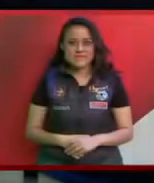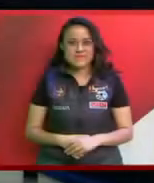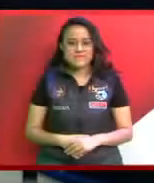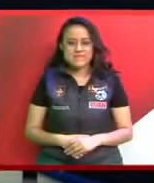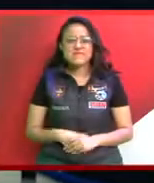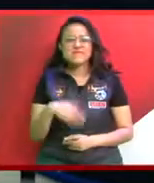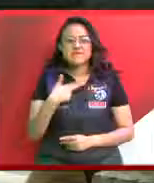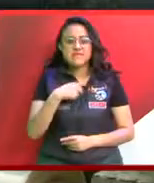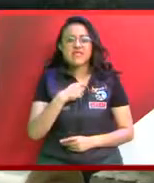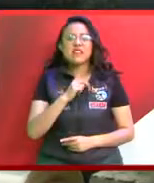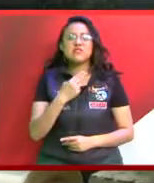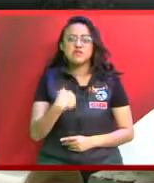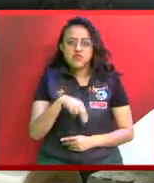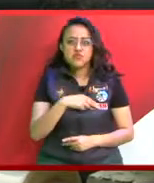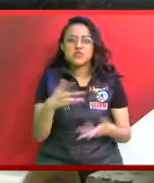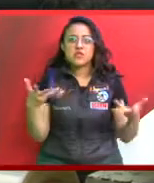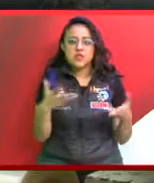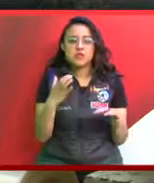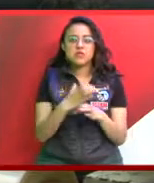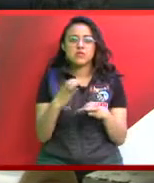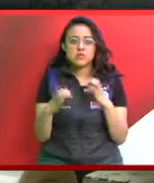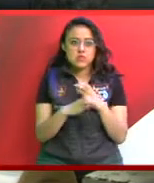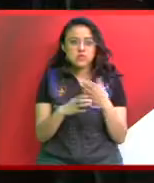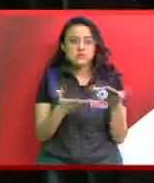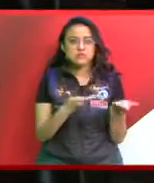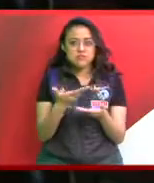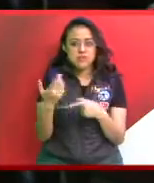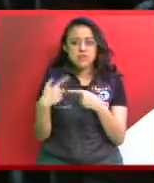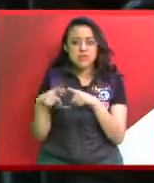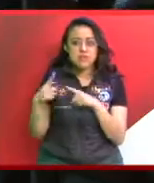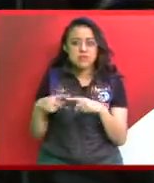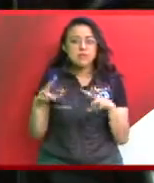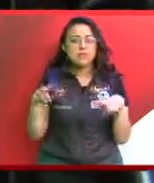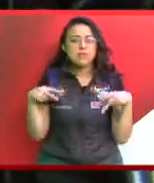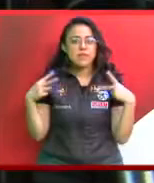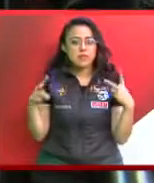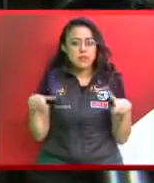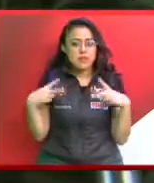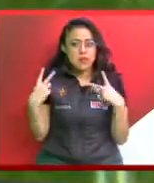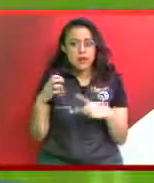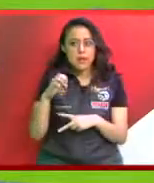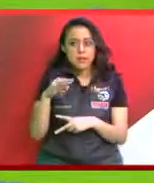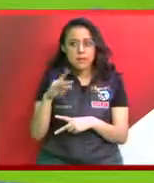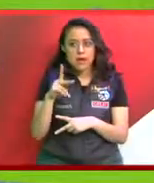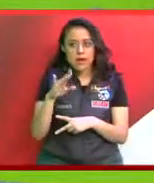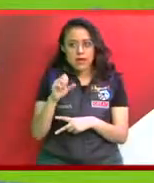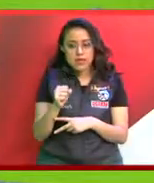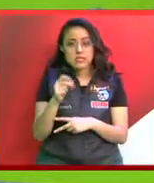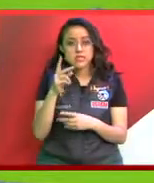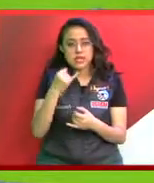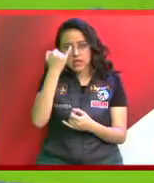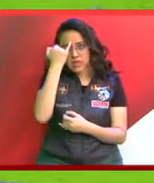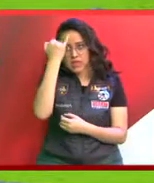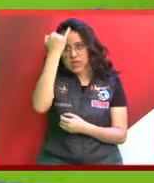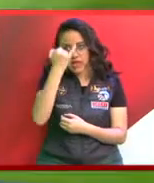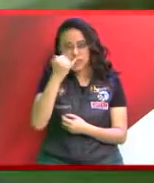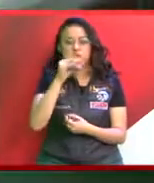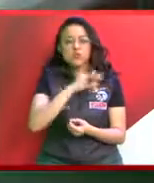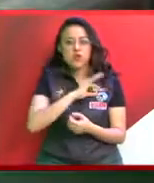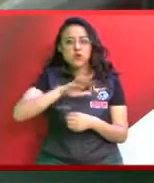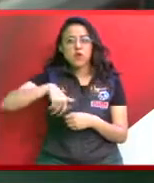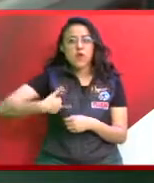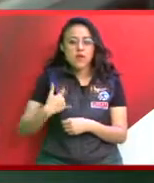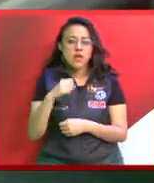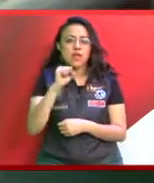nos dedicamos a la fabricación y comercializar comercialización de empaque flexible ideas y empaque ese